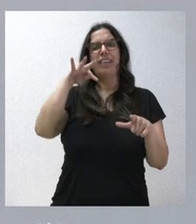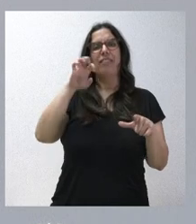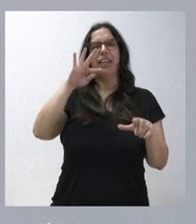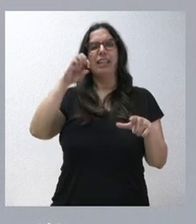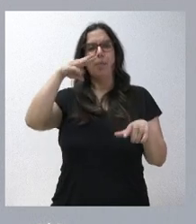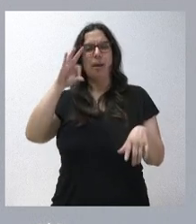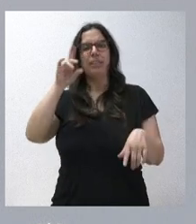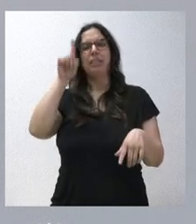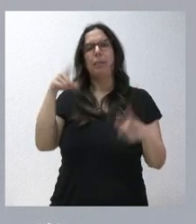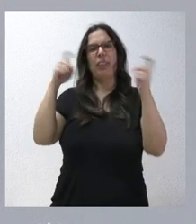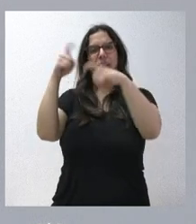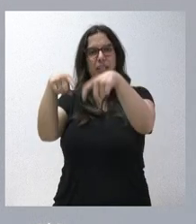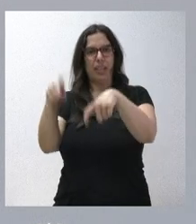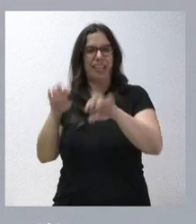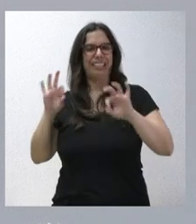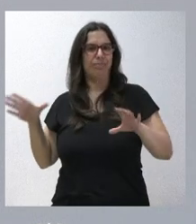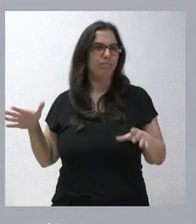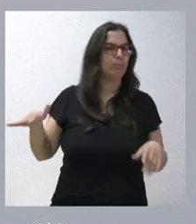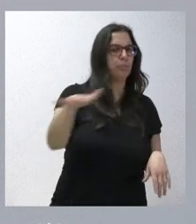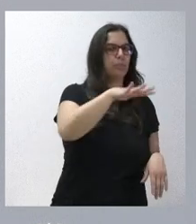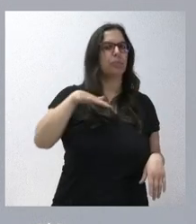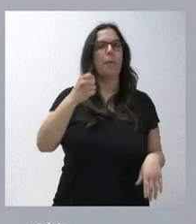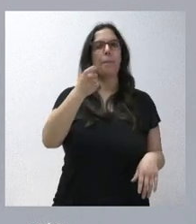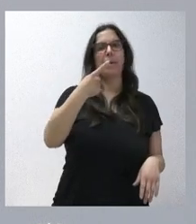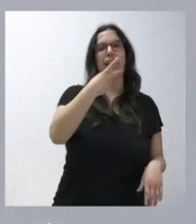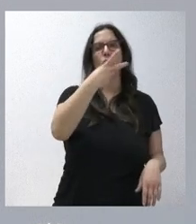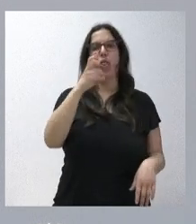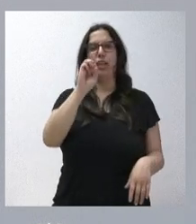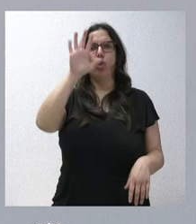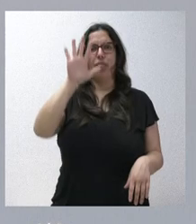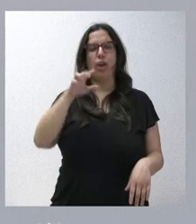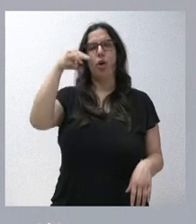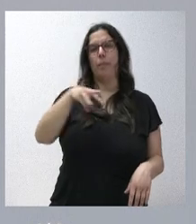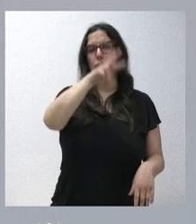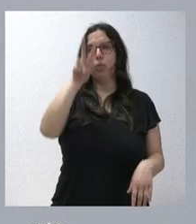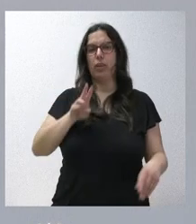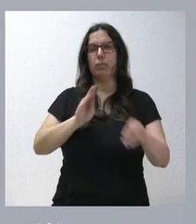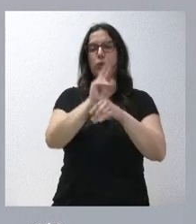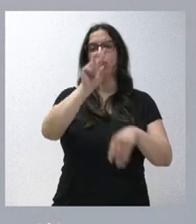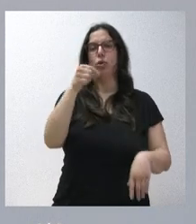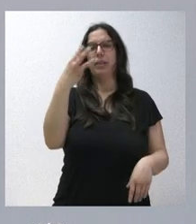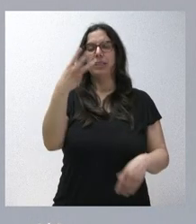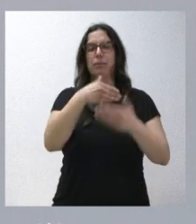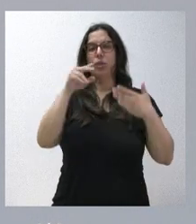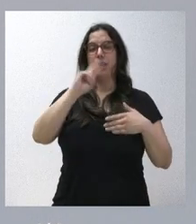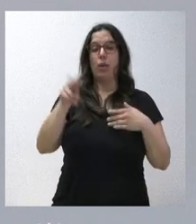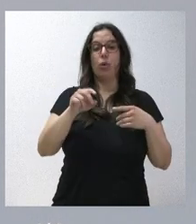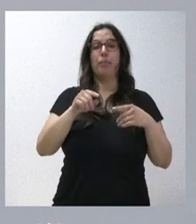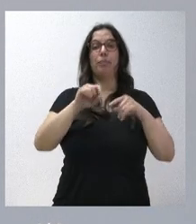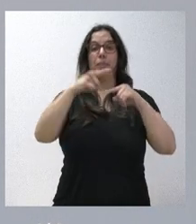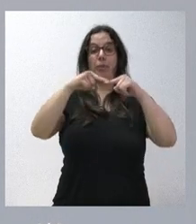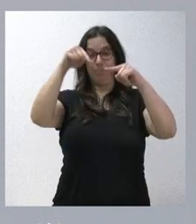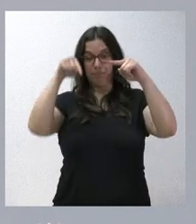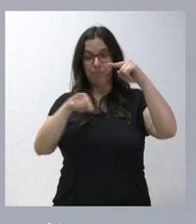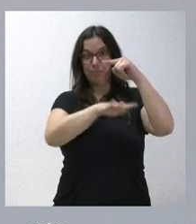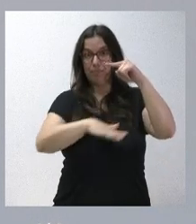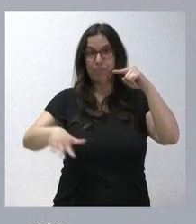consultas externas de rehabilitación en total 1205 m cu una inversión de 2,3 millones de euros y en la planta inferior se